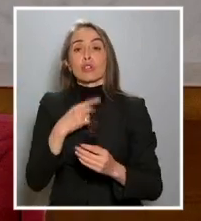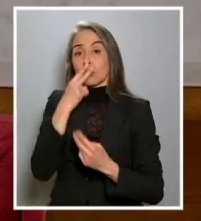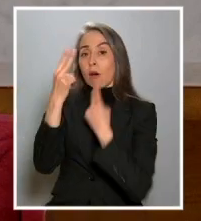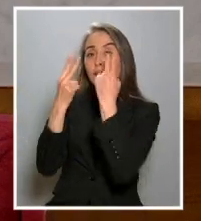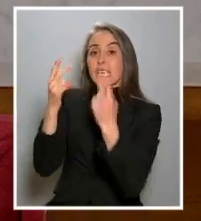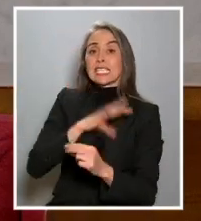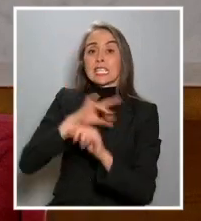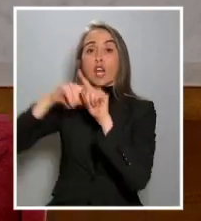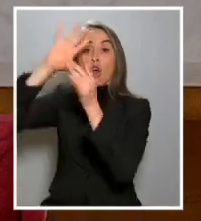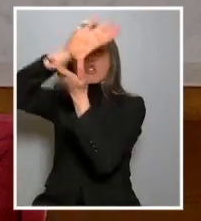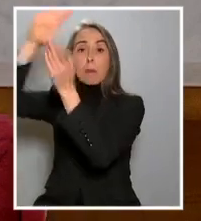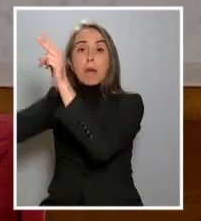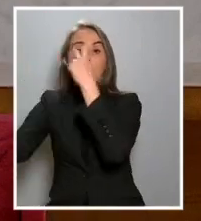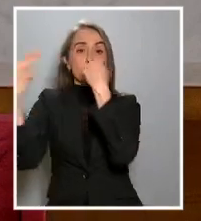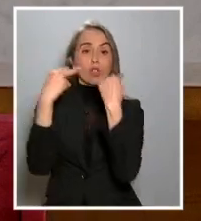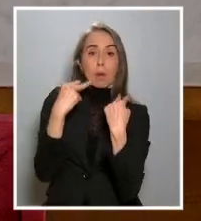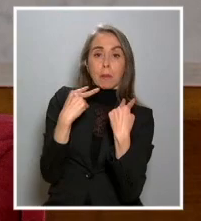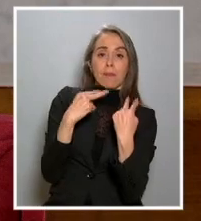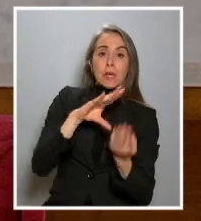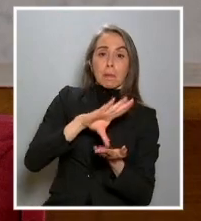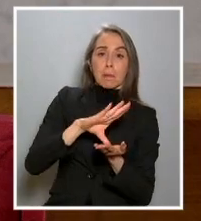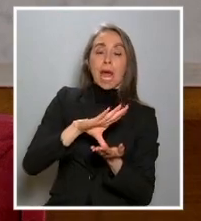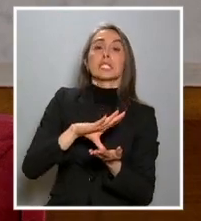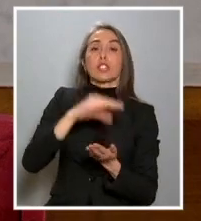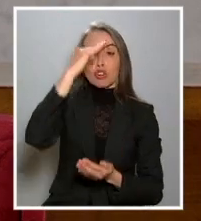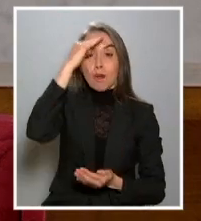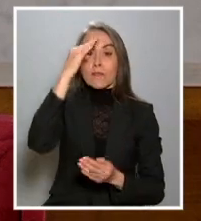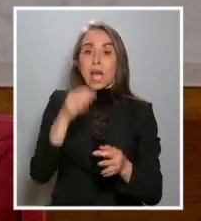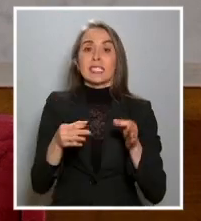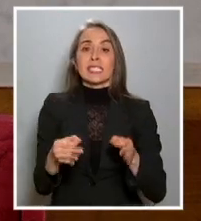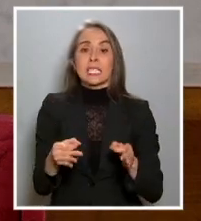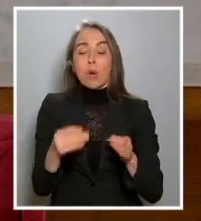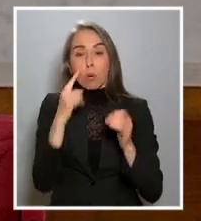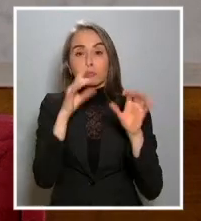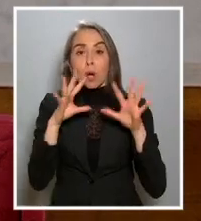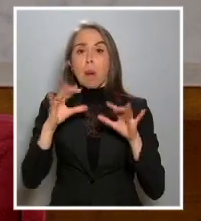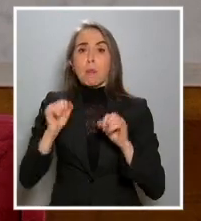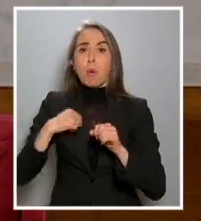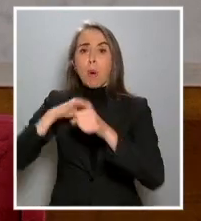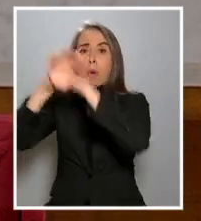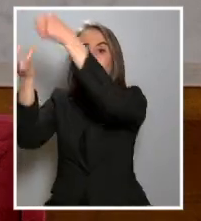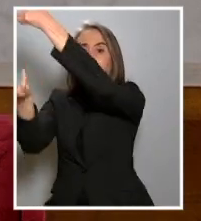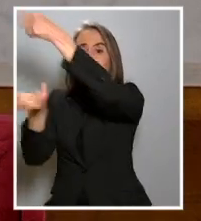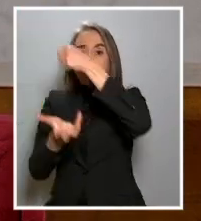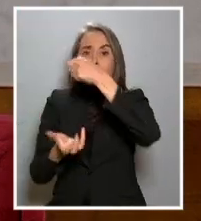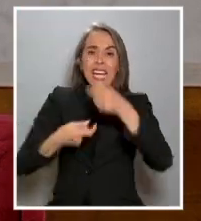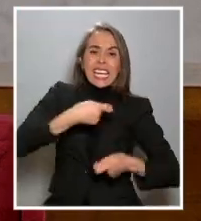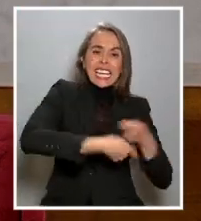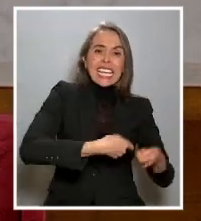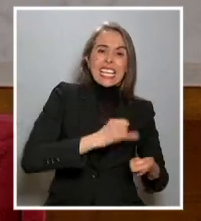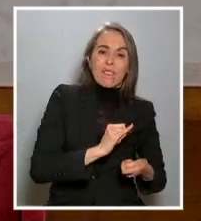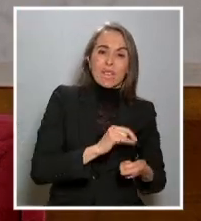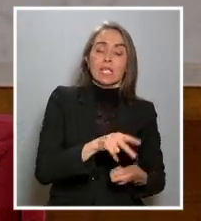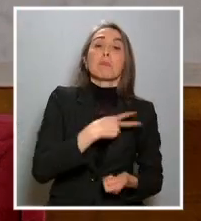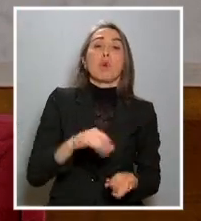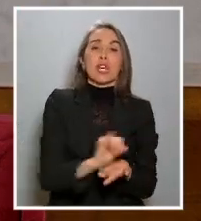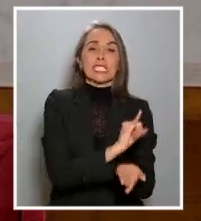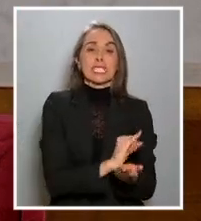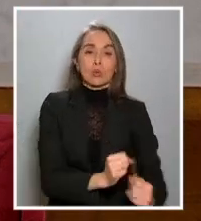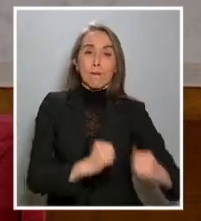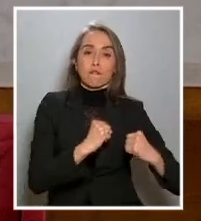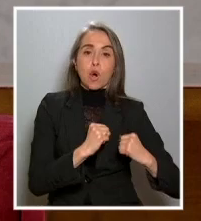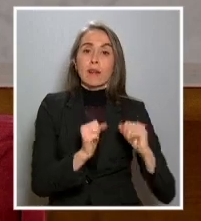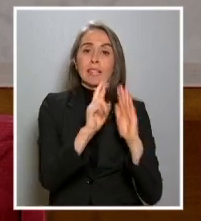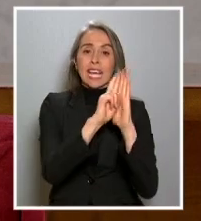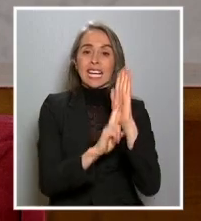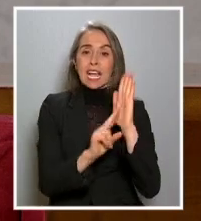Chile es visto desde el exterior como un país confiable, seguro y atractivo para invertir. Nuestras instituciones son fuertes, las